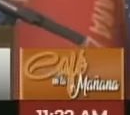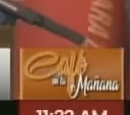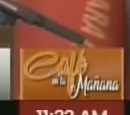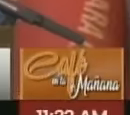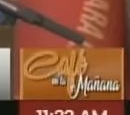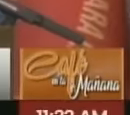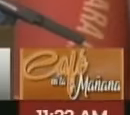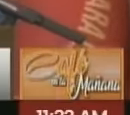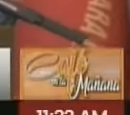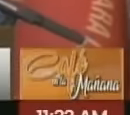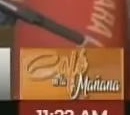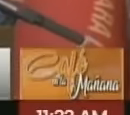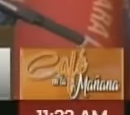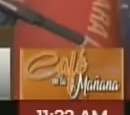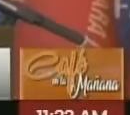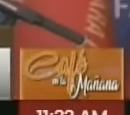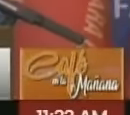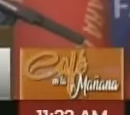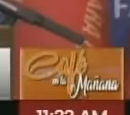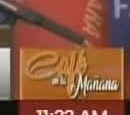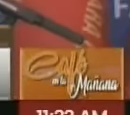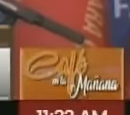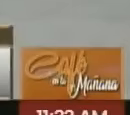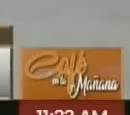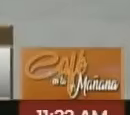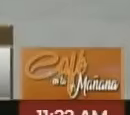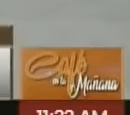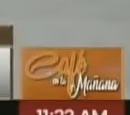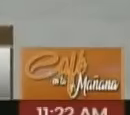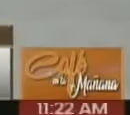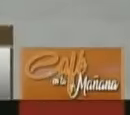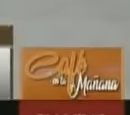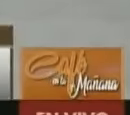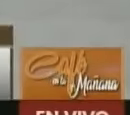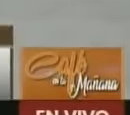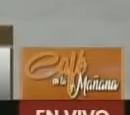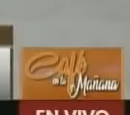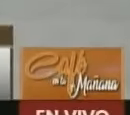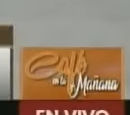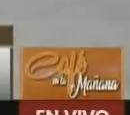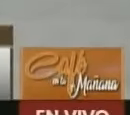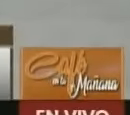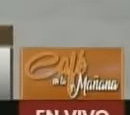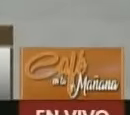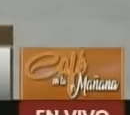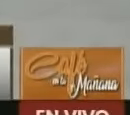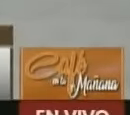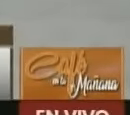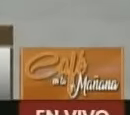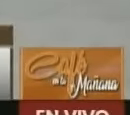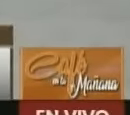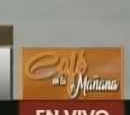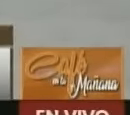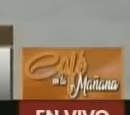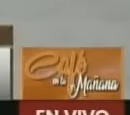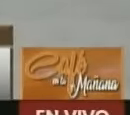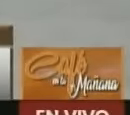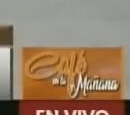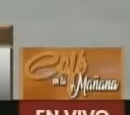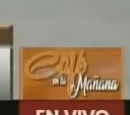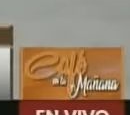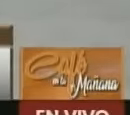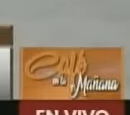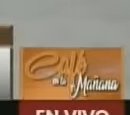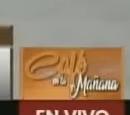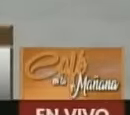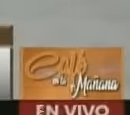electoral que culminará satisfactoriamente. Así es, gracias por el contacto informativo que establecemos a esta hora desde el